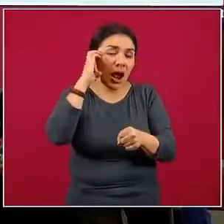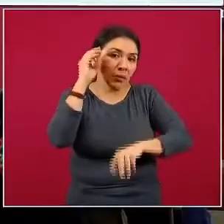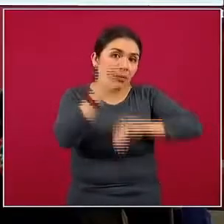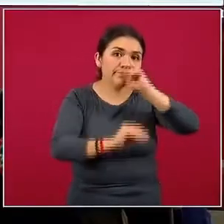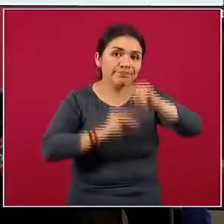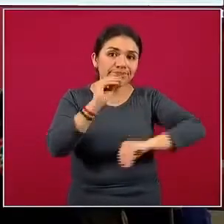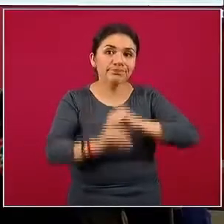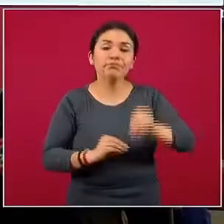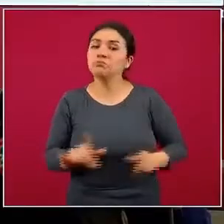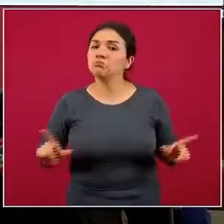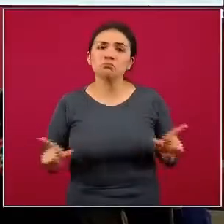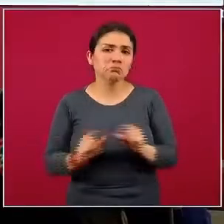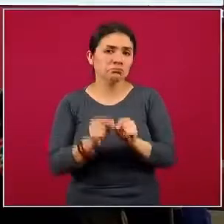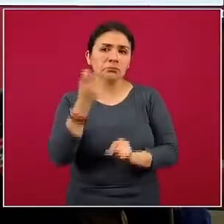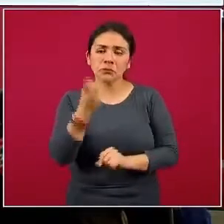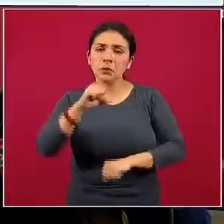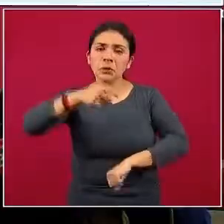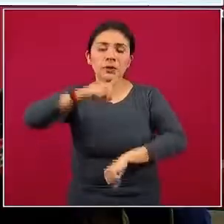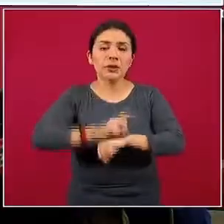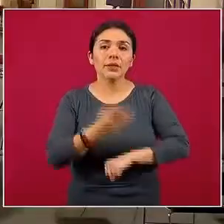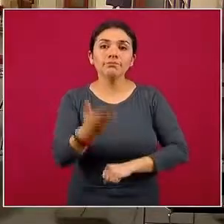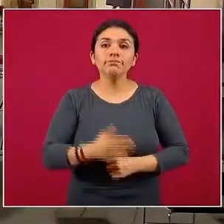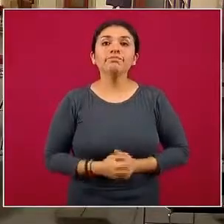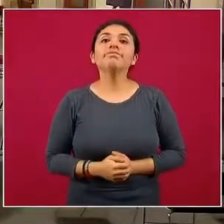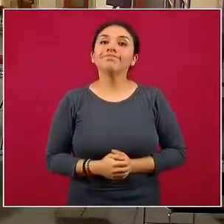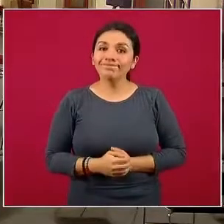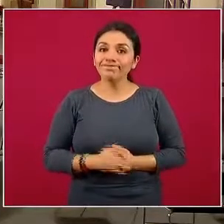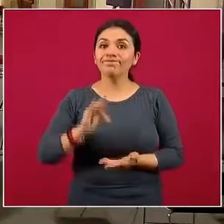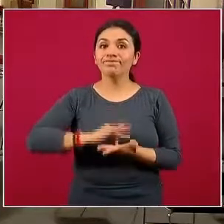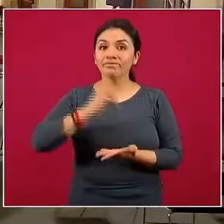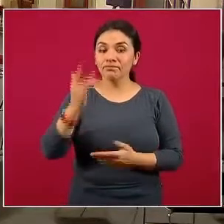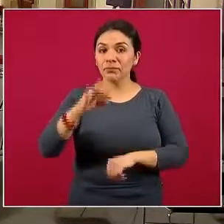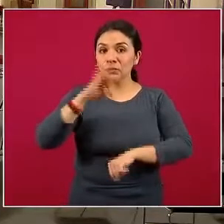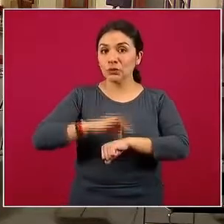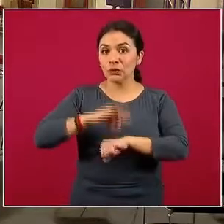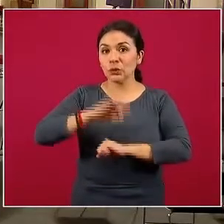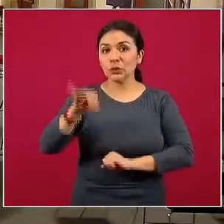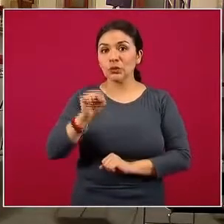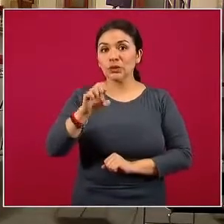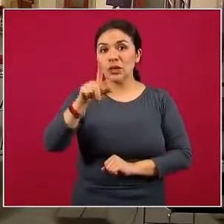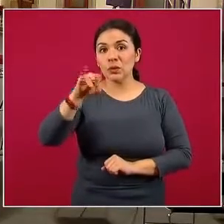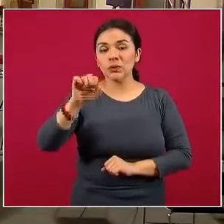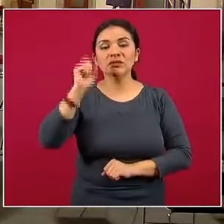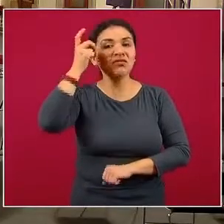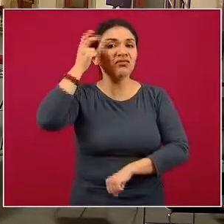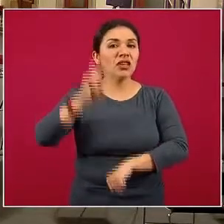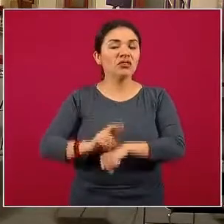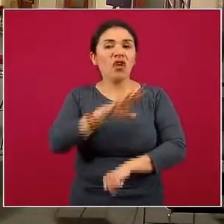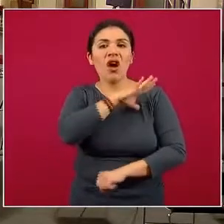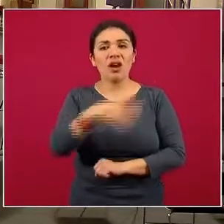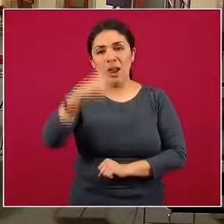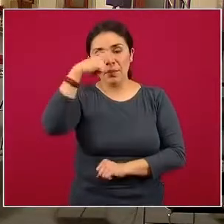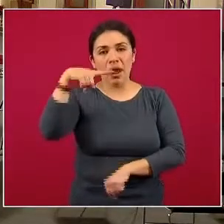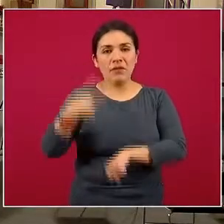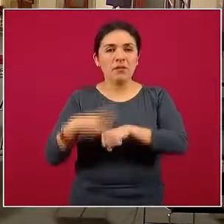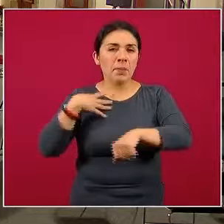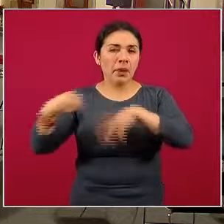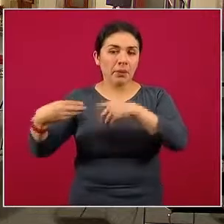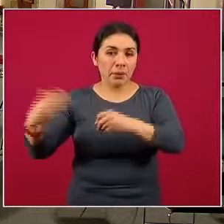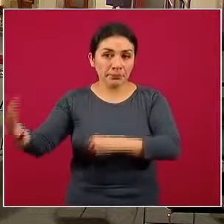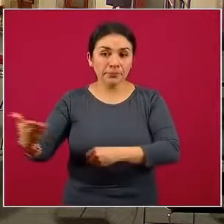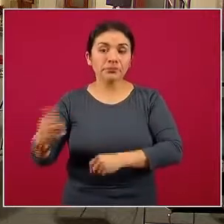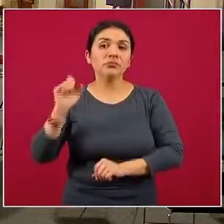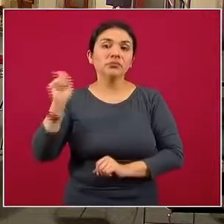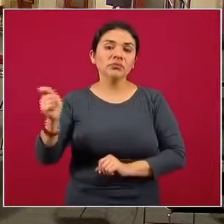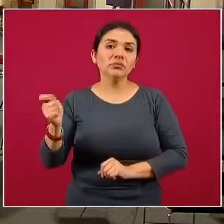expansión. Y sería la actualización para esta noche. Muchas gracias, doctor José Luis Salomía, director general de Epidemiología de